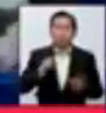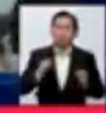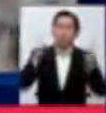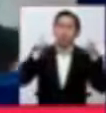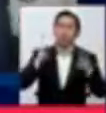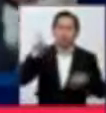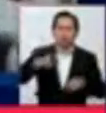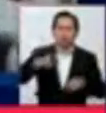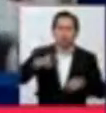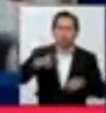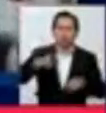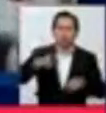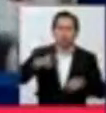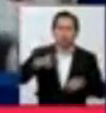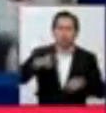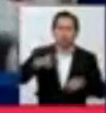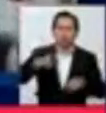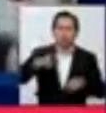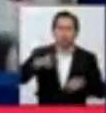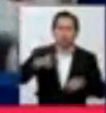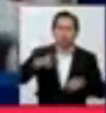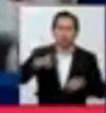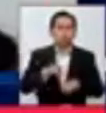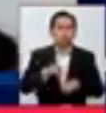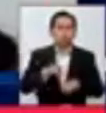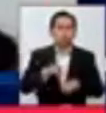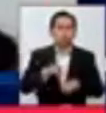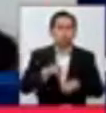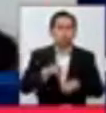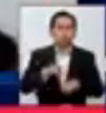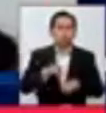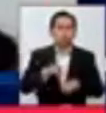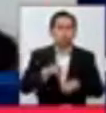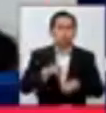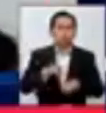No solamente porque se deba saludar